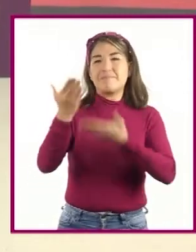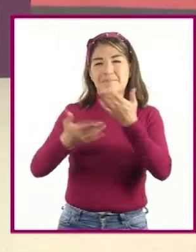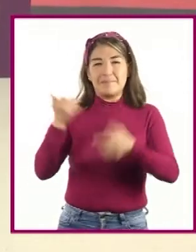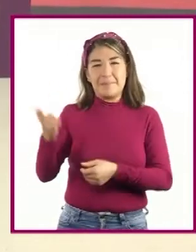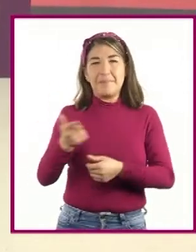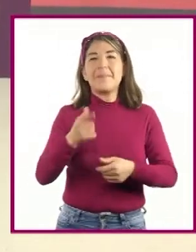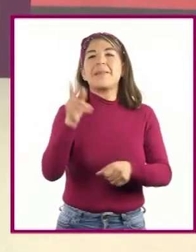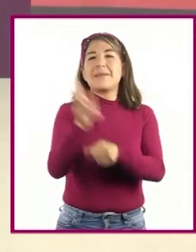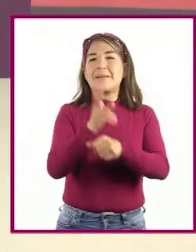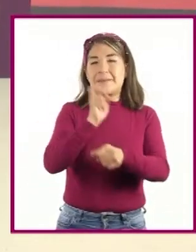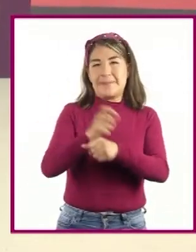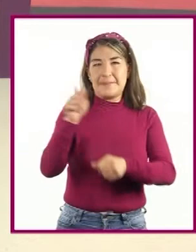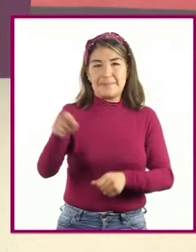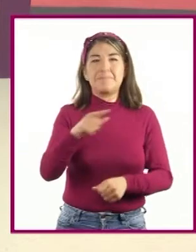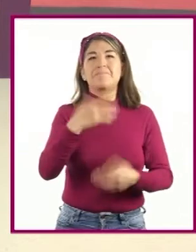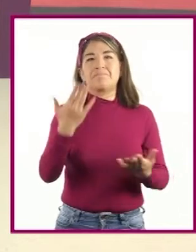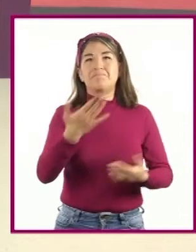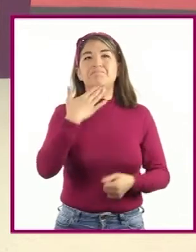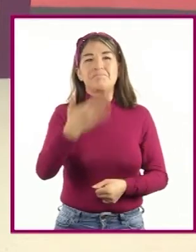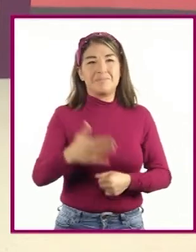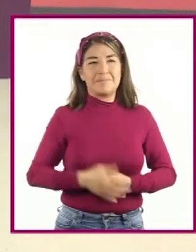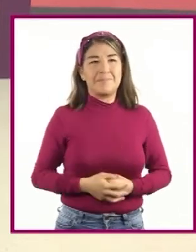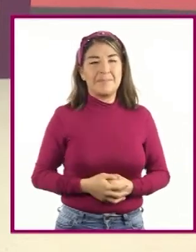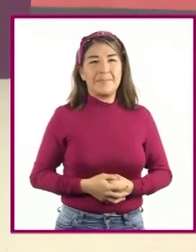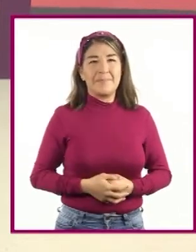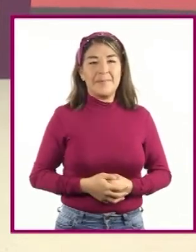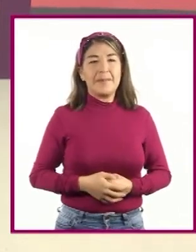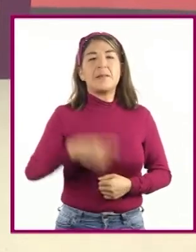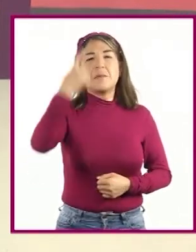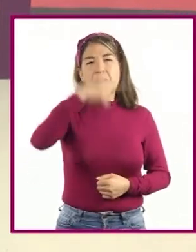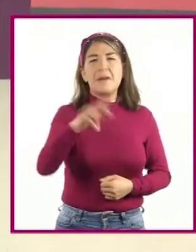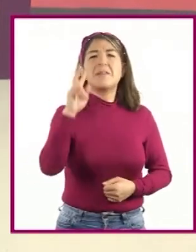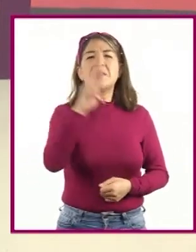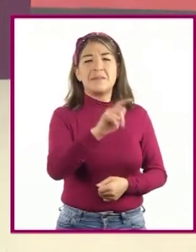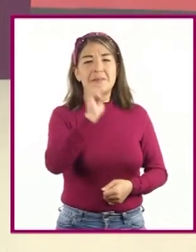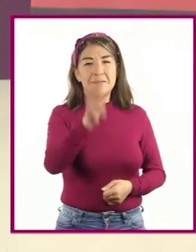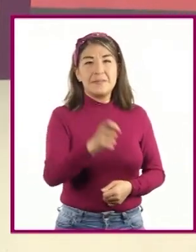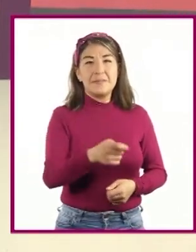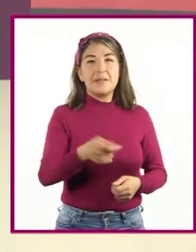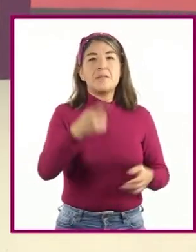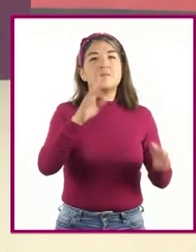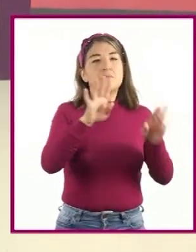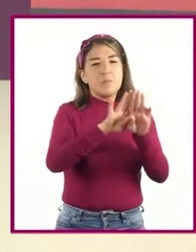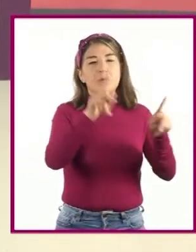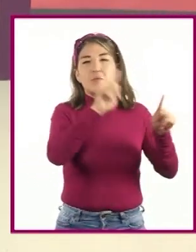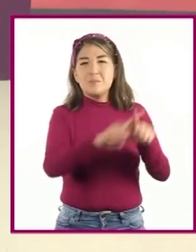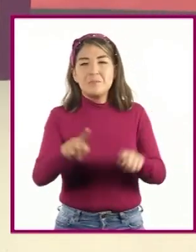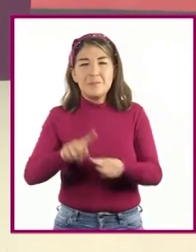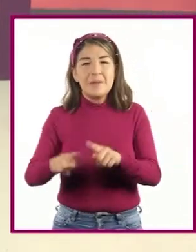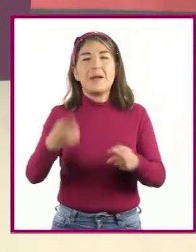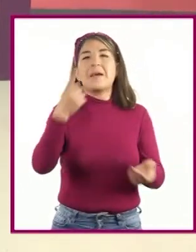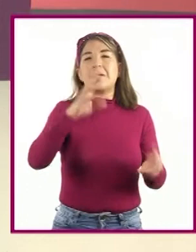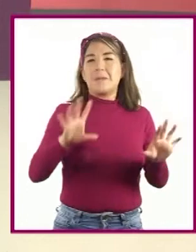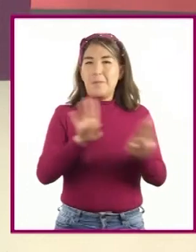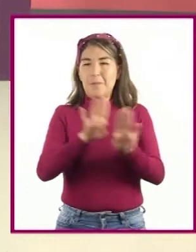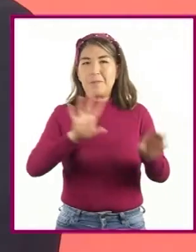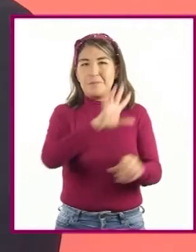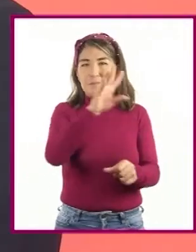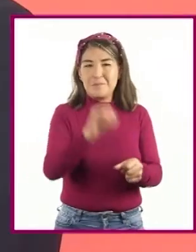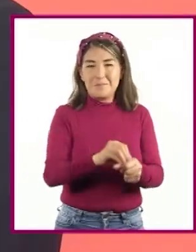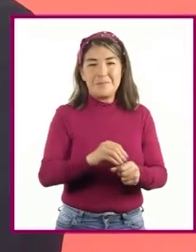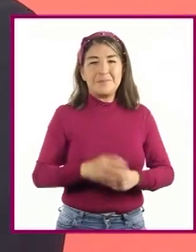un invitado muy especial y que nos permite ver que en las asignaturas nos